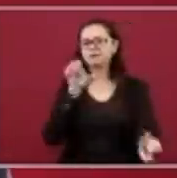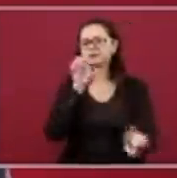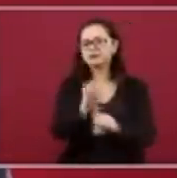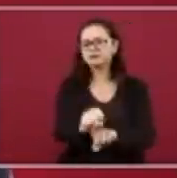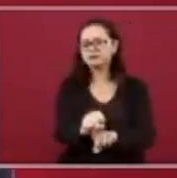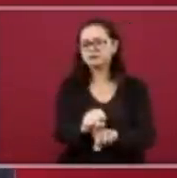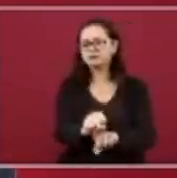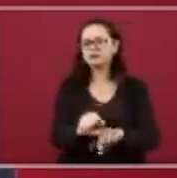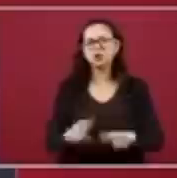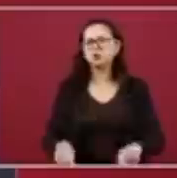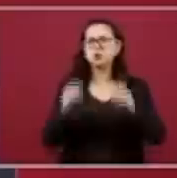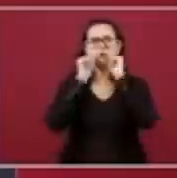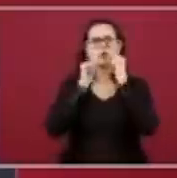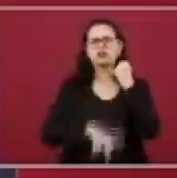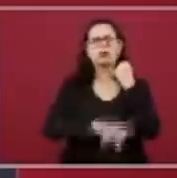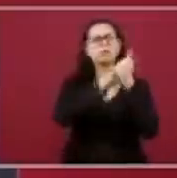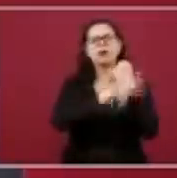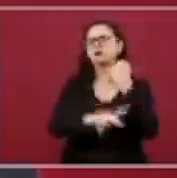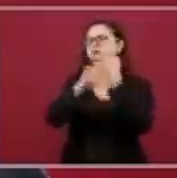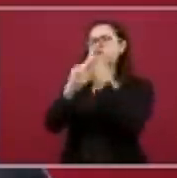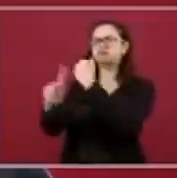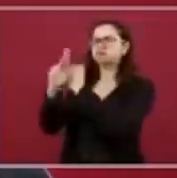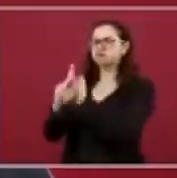en cualquier nación.